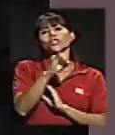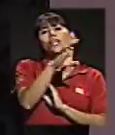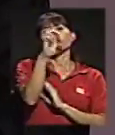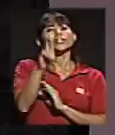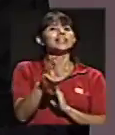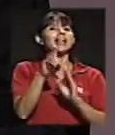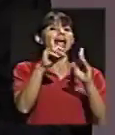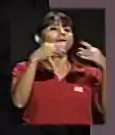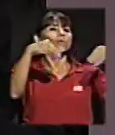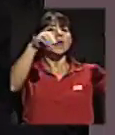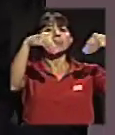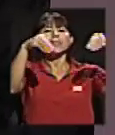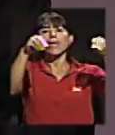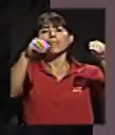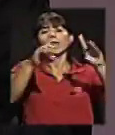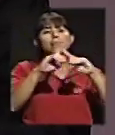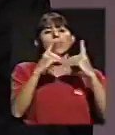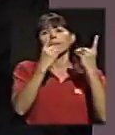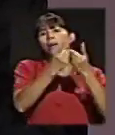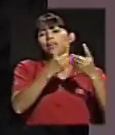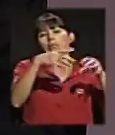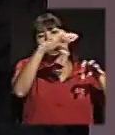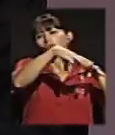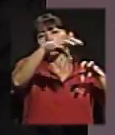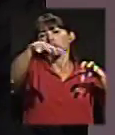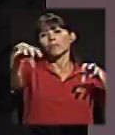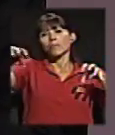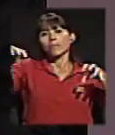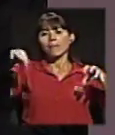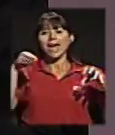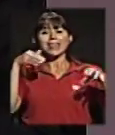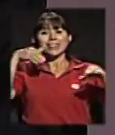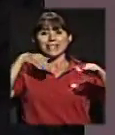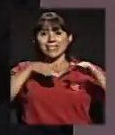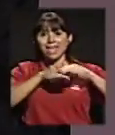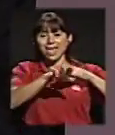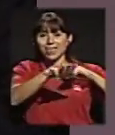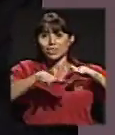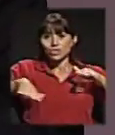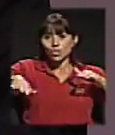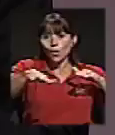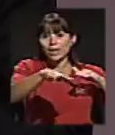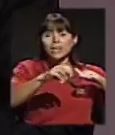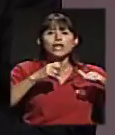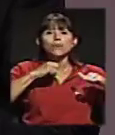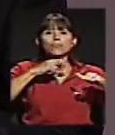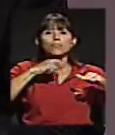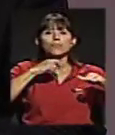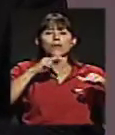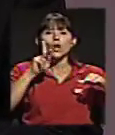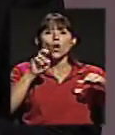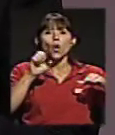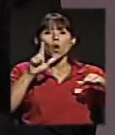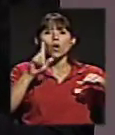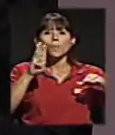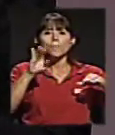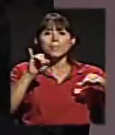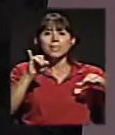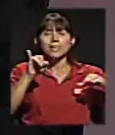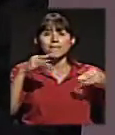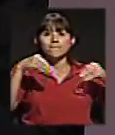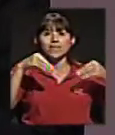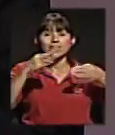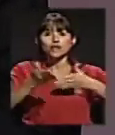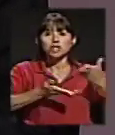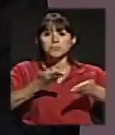de departamentos de X cadena, dentro de esa tienda de departamentos, Colby vende sus servicios. Y uno podría